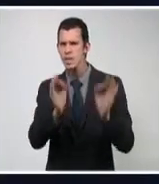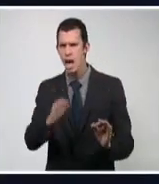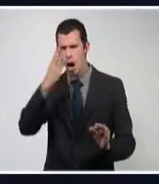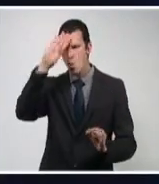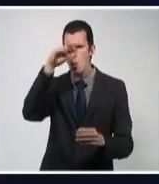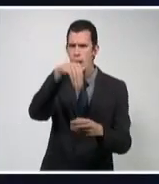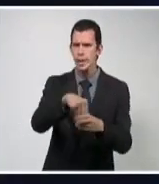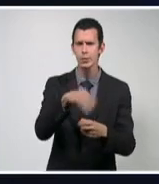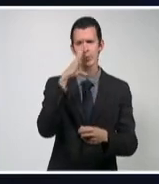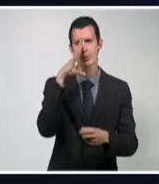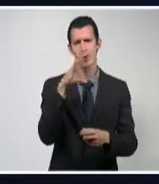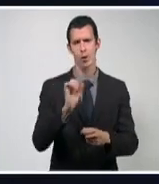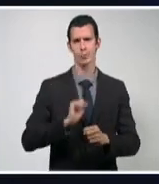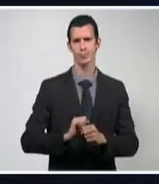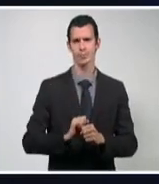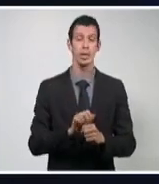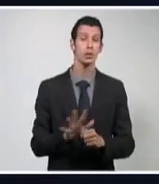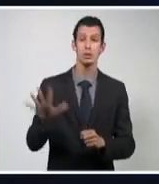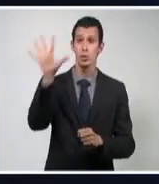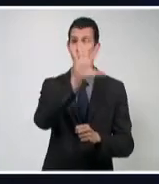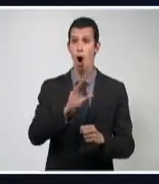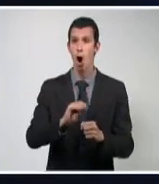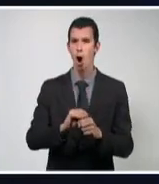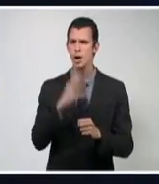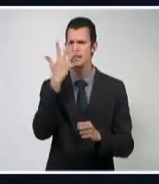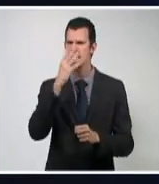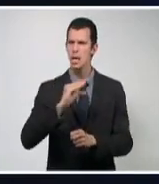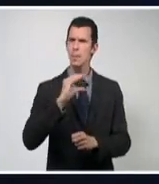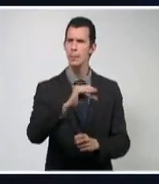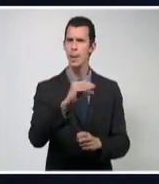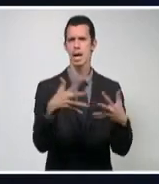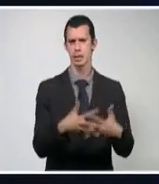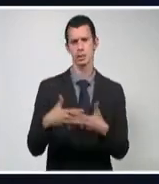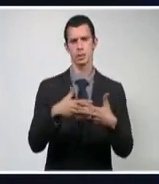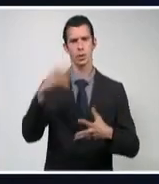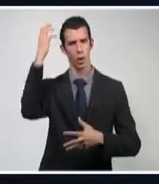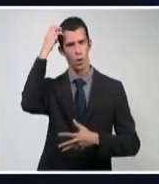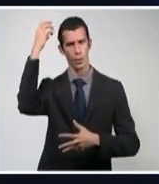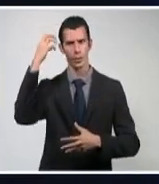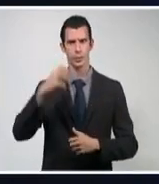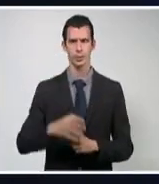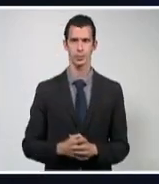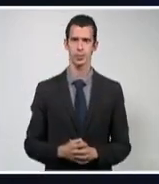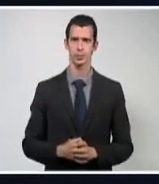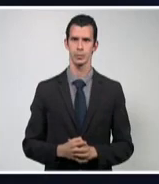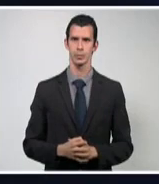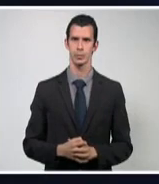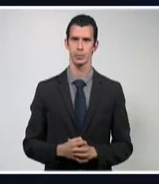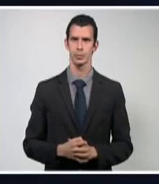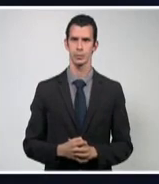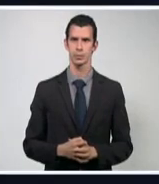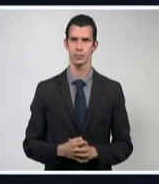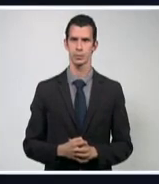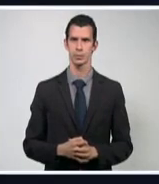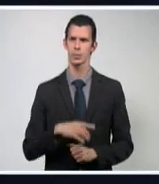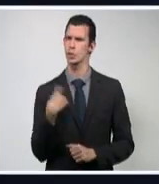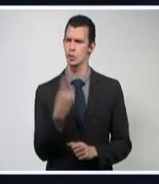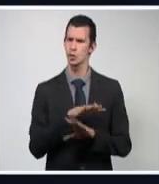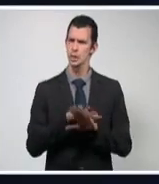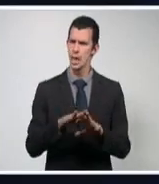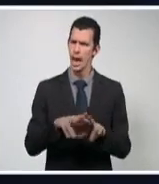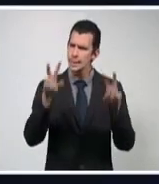pseudoempresariales subvencionados, sí, a través de estructuras creadas por el gobierno de los Estados Unidos. Hemos repetido que el dinero les llega a través de la USAID, de la